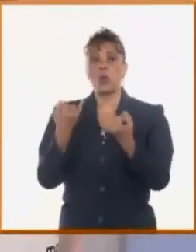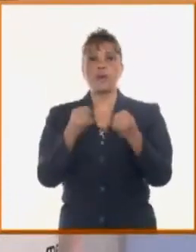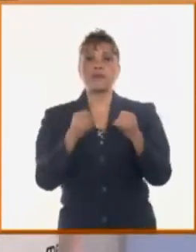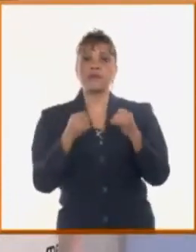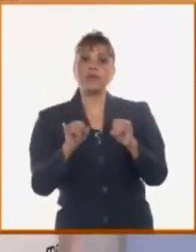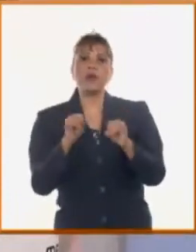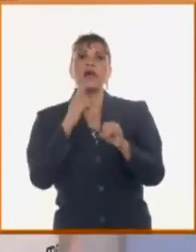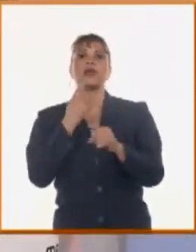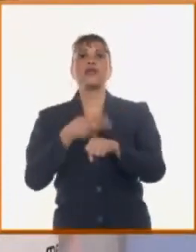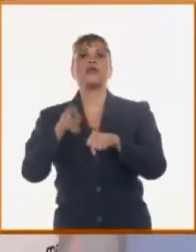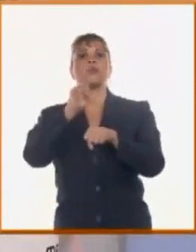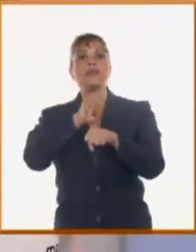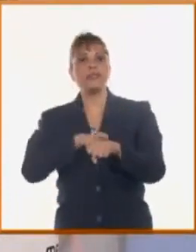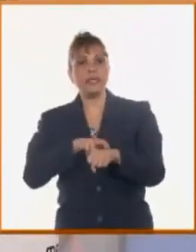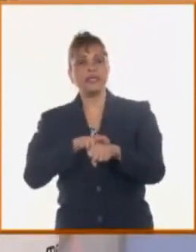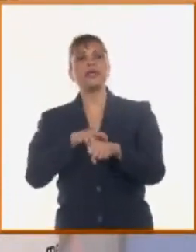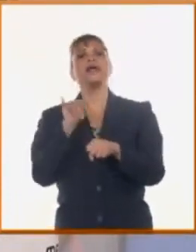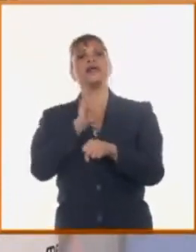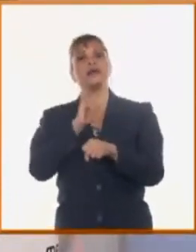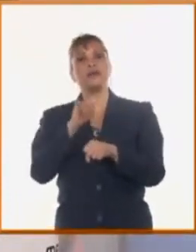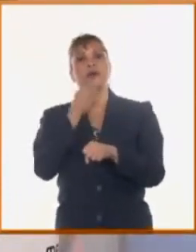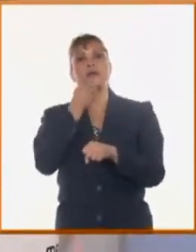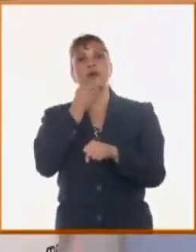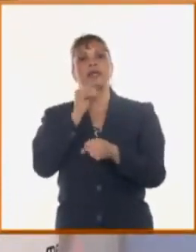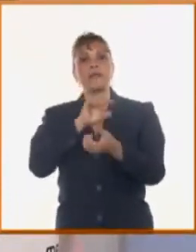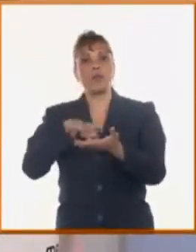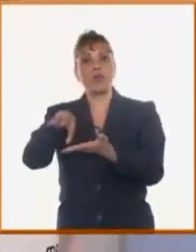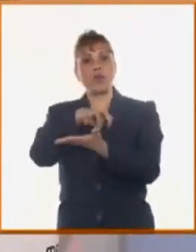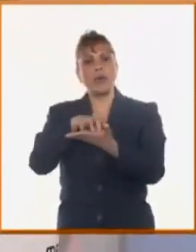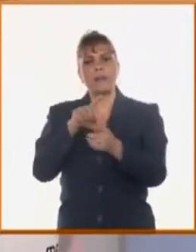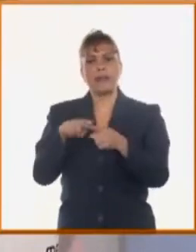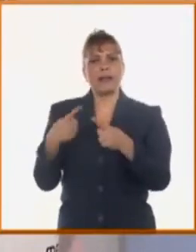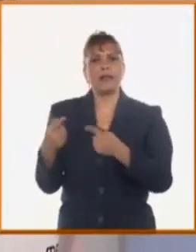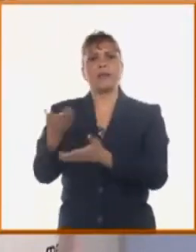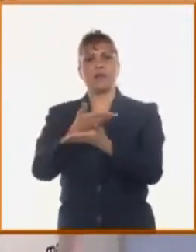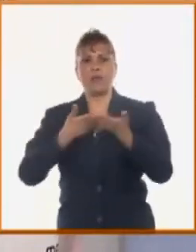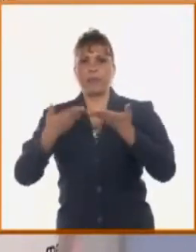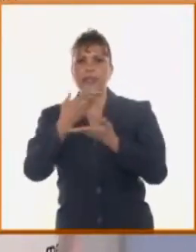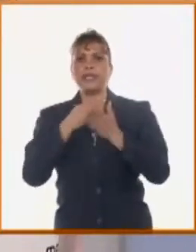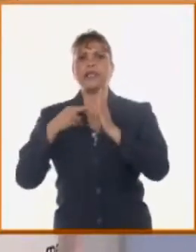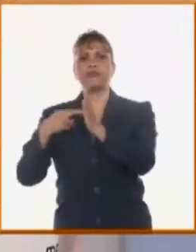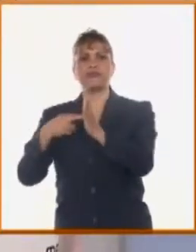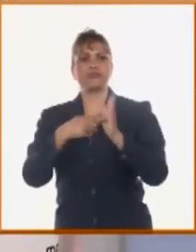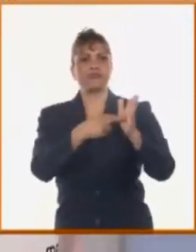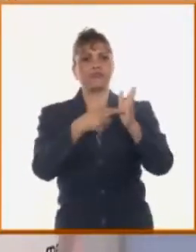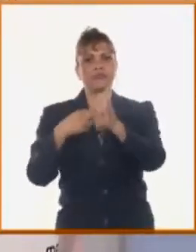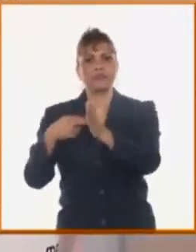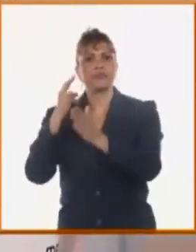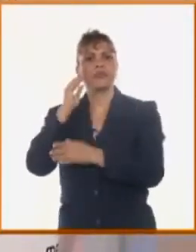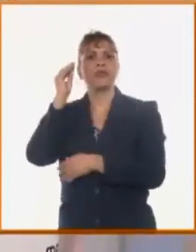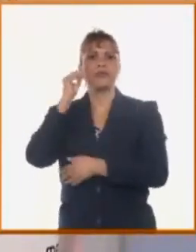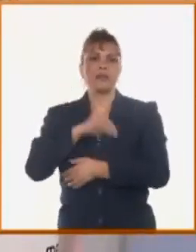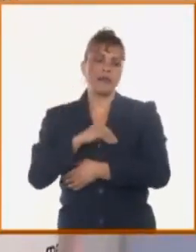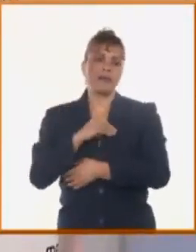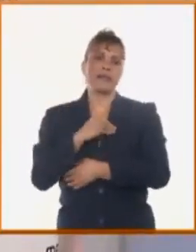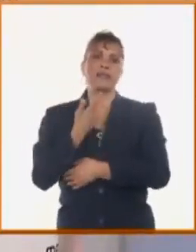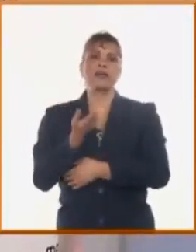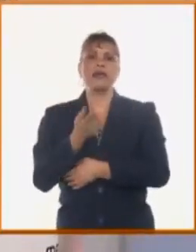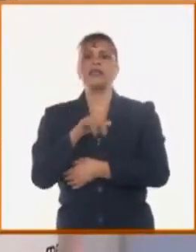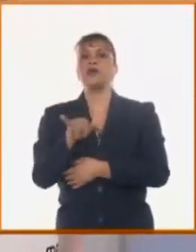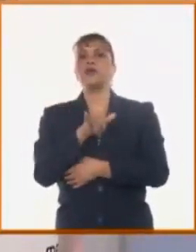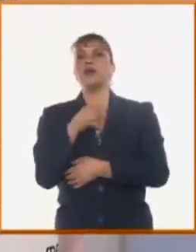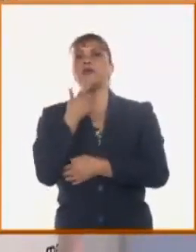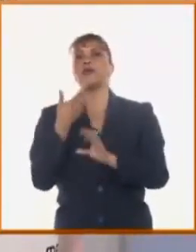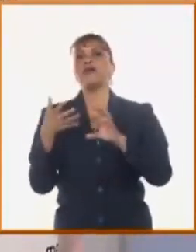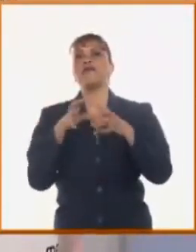las represente y que eso pueda ser un espacio para compartir, para sugerir, para conocer y que eso sea también